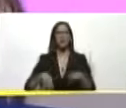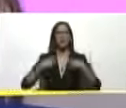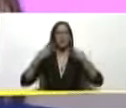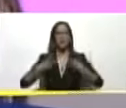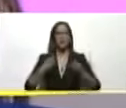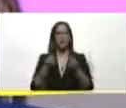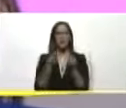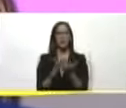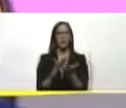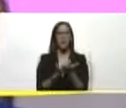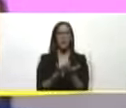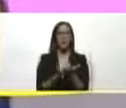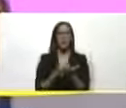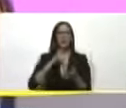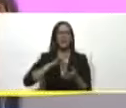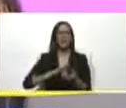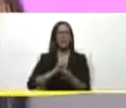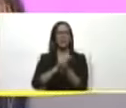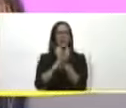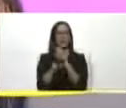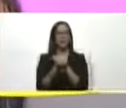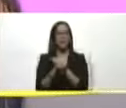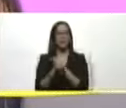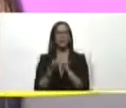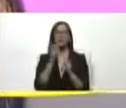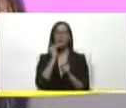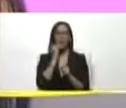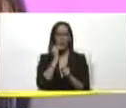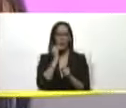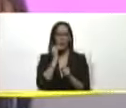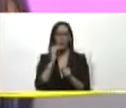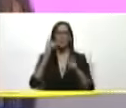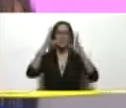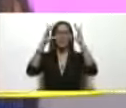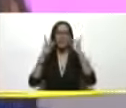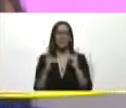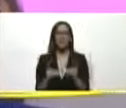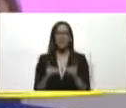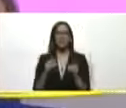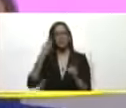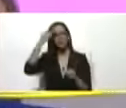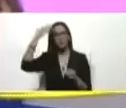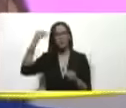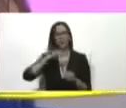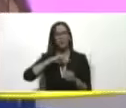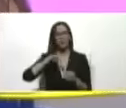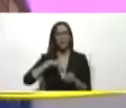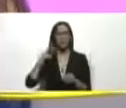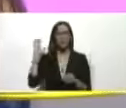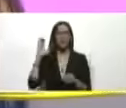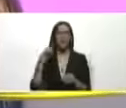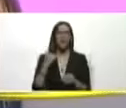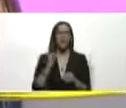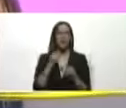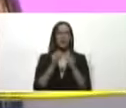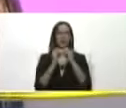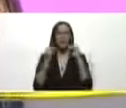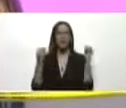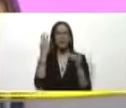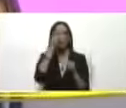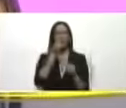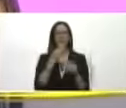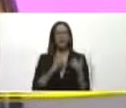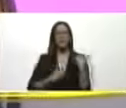economía que estamos transformando de esa juventud que decidió en nuestro país hay una frase hermosísima